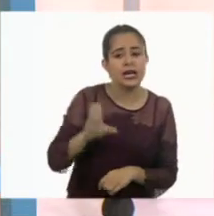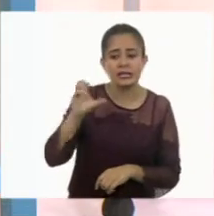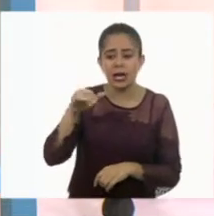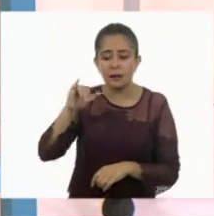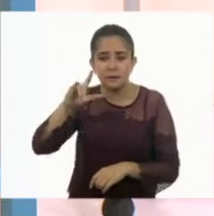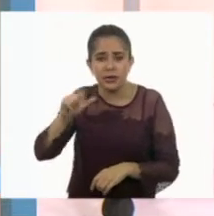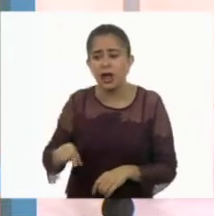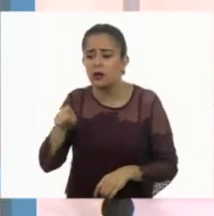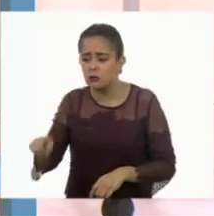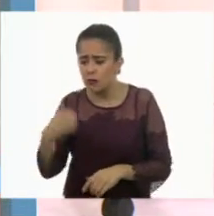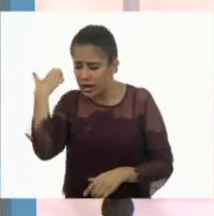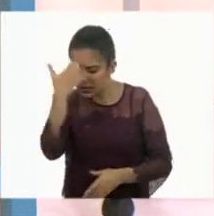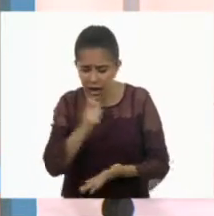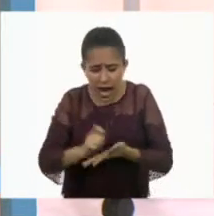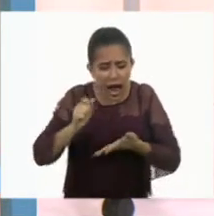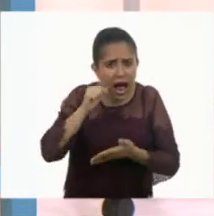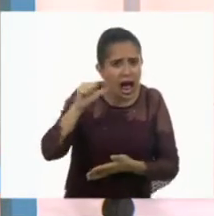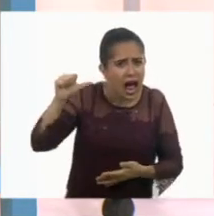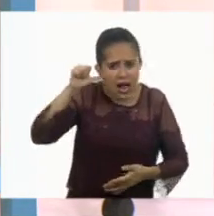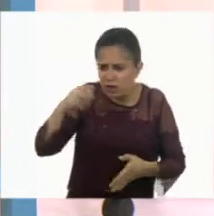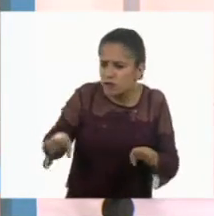te fue en el examen de ayer?